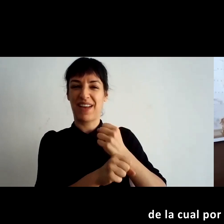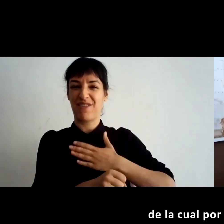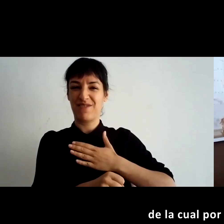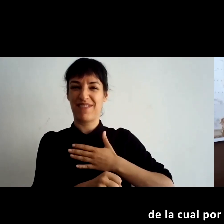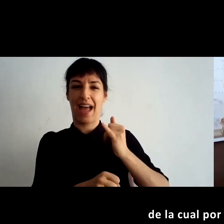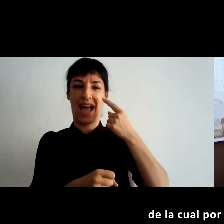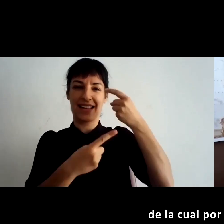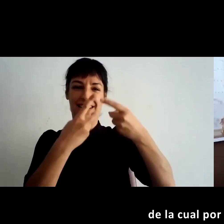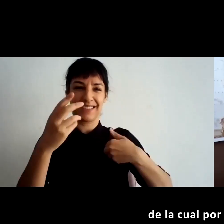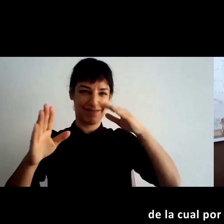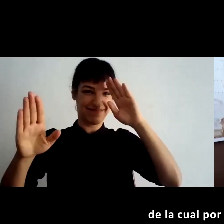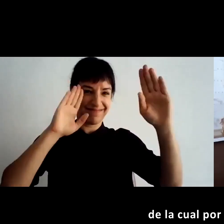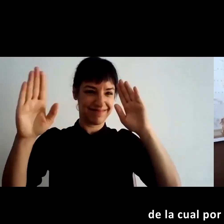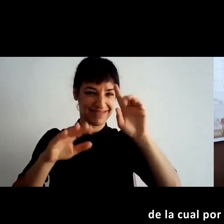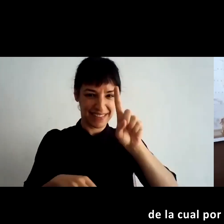también saludo.